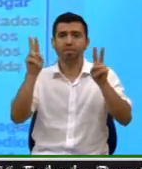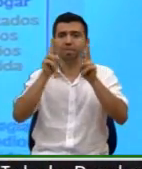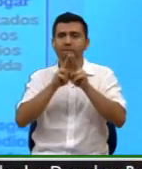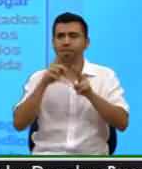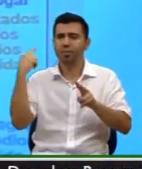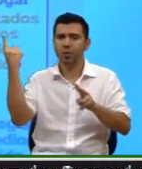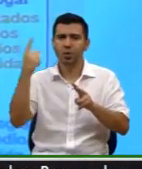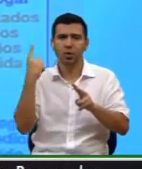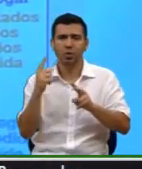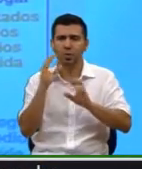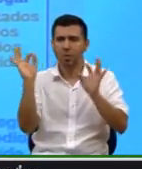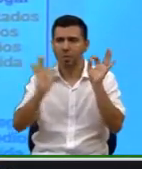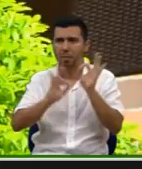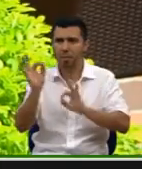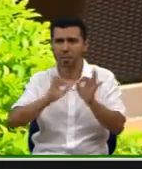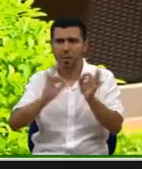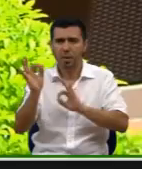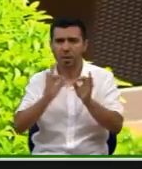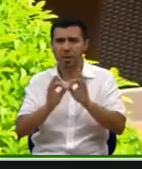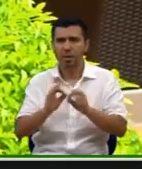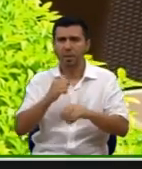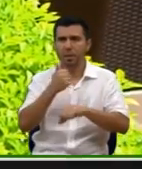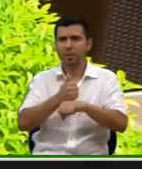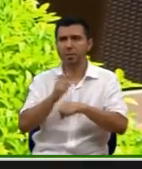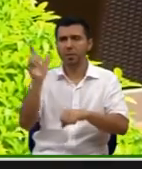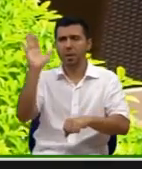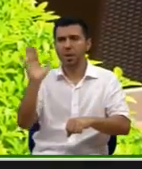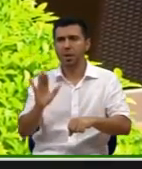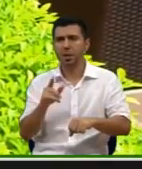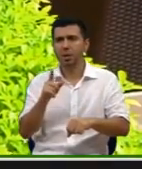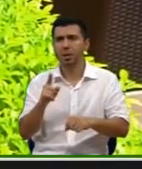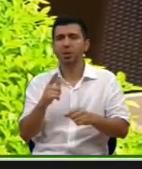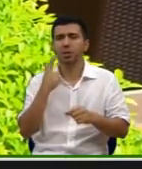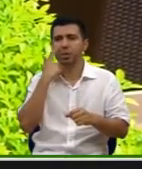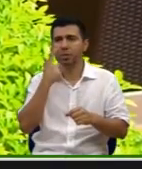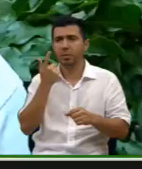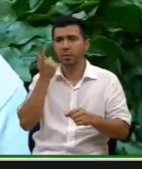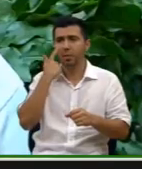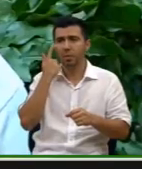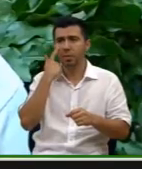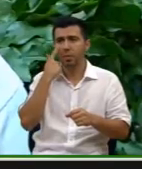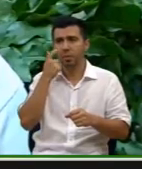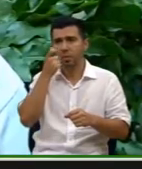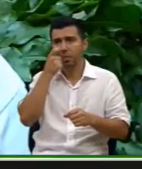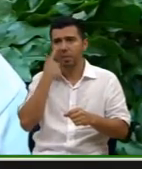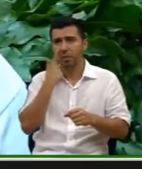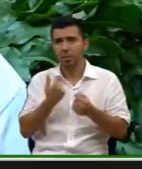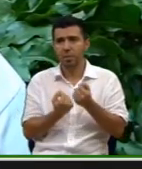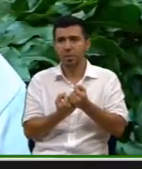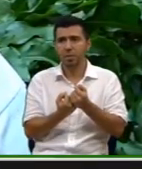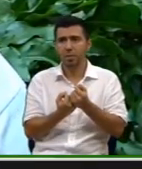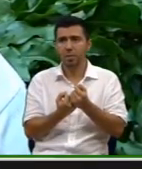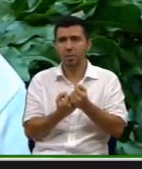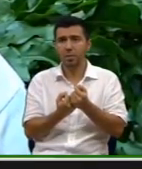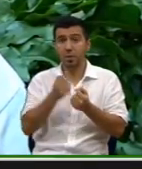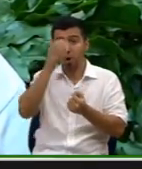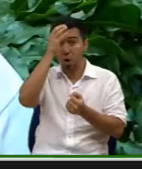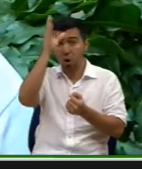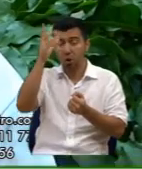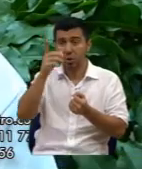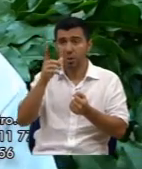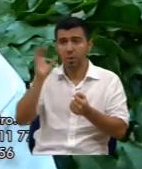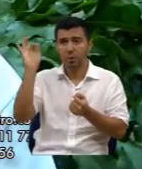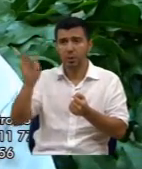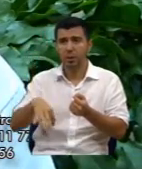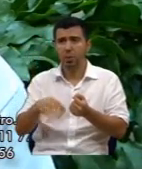los coordinadores locales y departamentales de gestión del riesgo en diferentes regiones. Reforzar el concepto de seguridad alimentaria, lo que